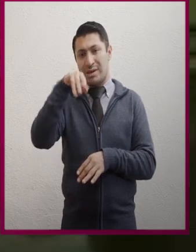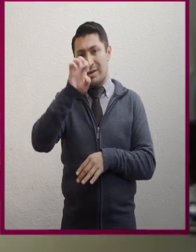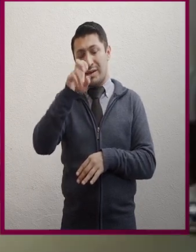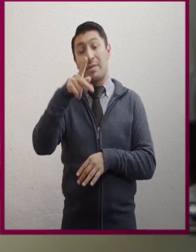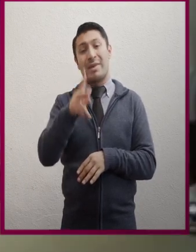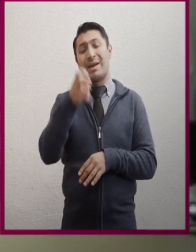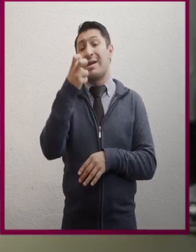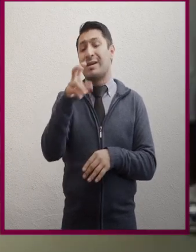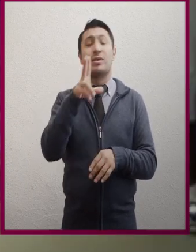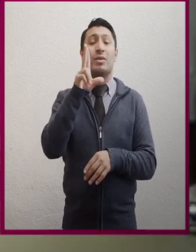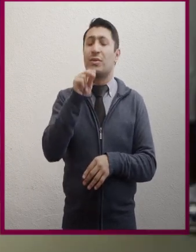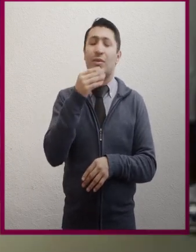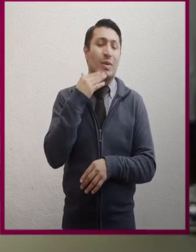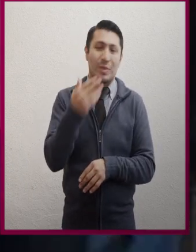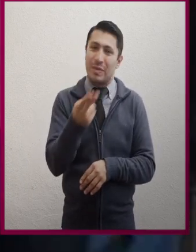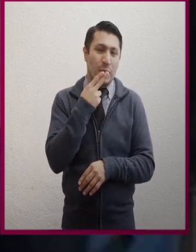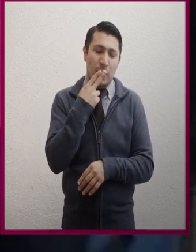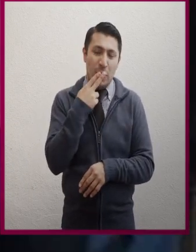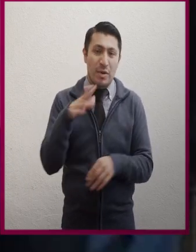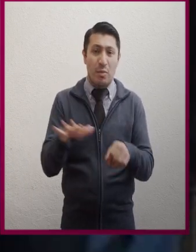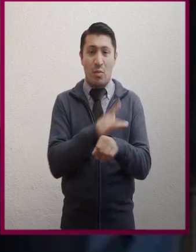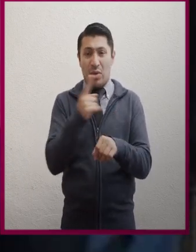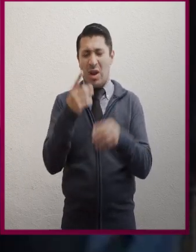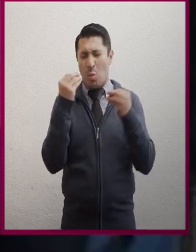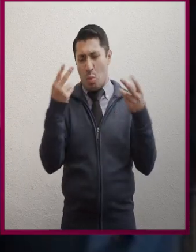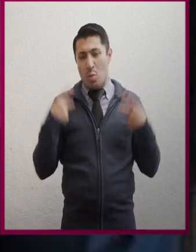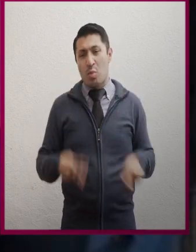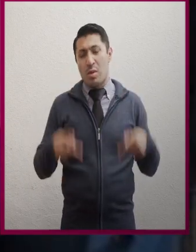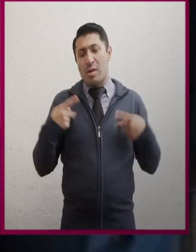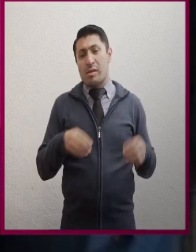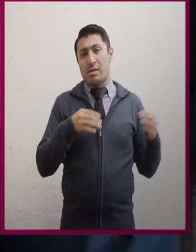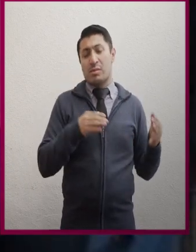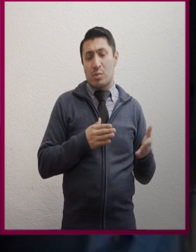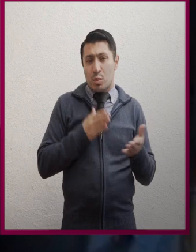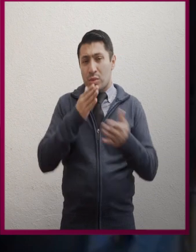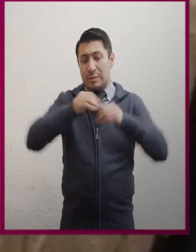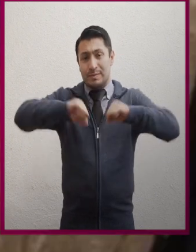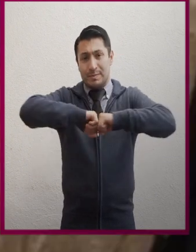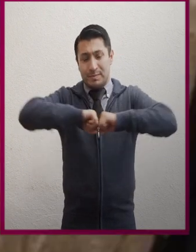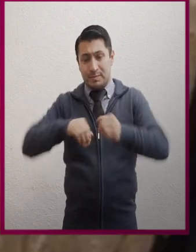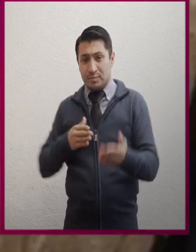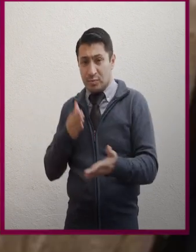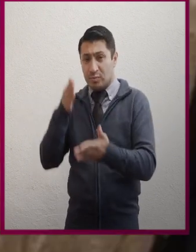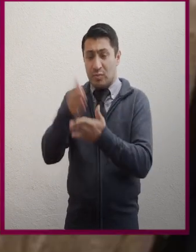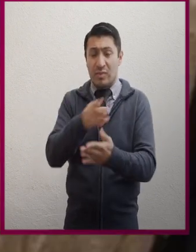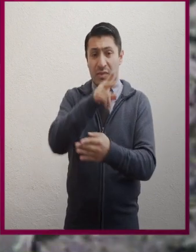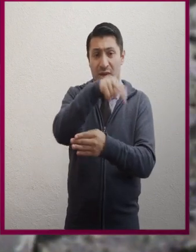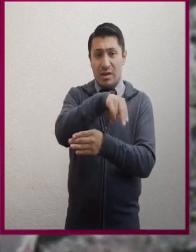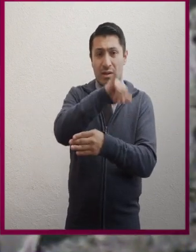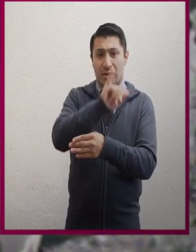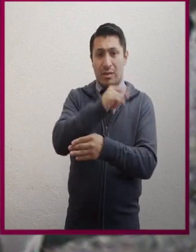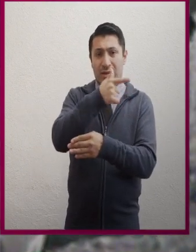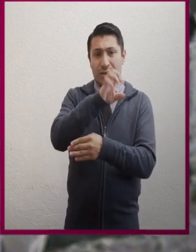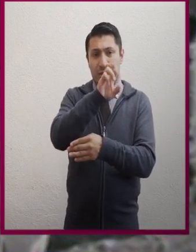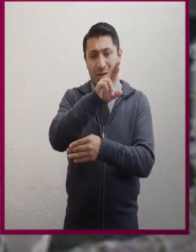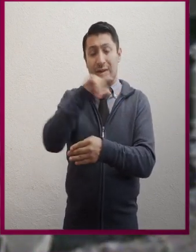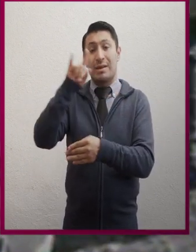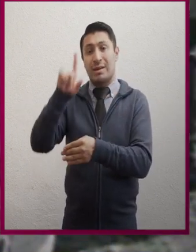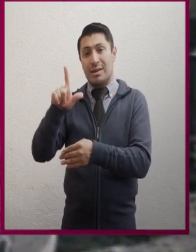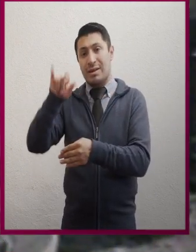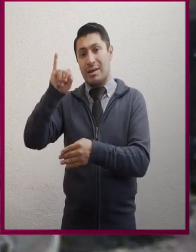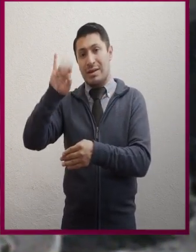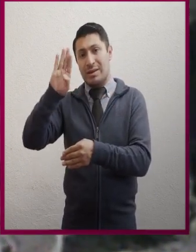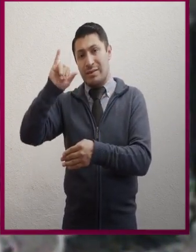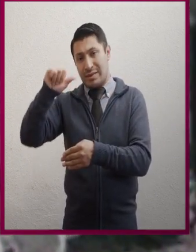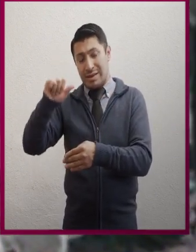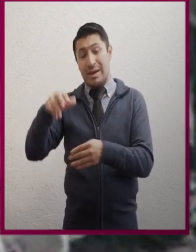esta medida no ha sido muy efectiva porque aún el número de personas que cruzan la frontera entre Níger y Libia